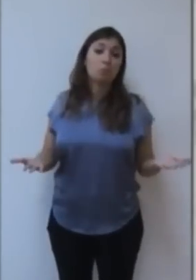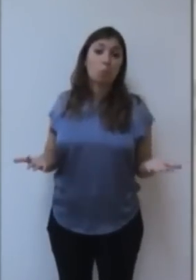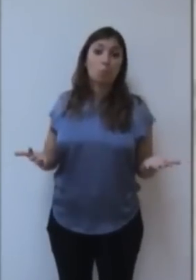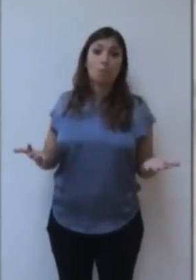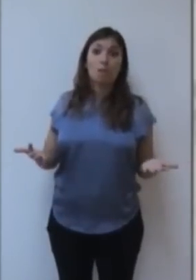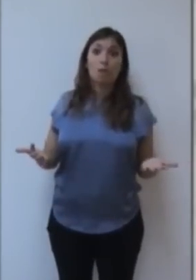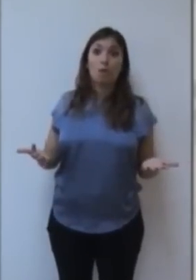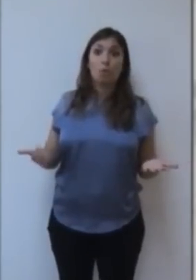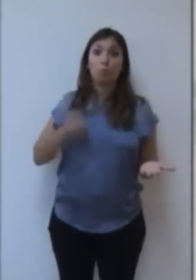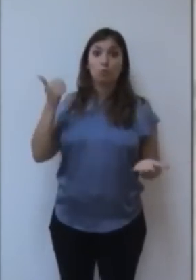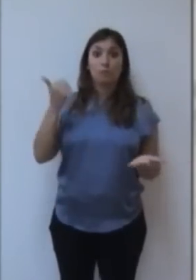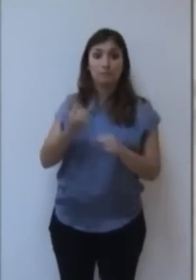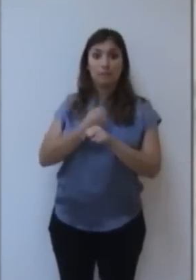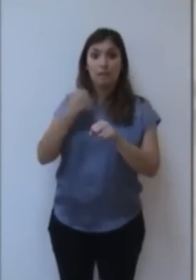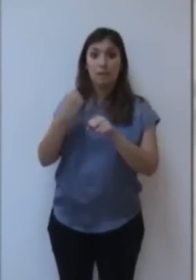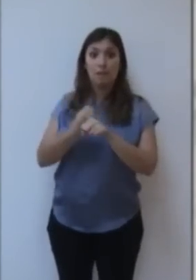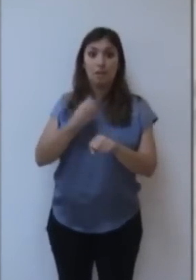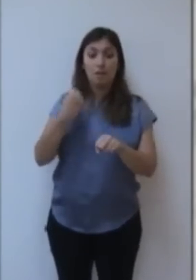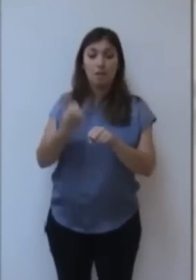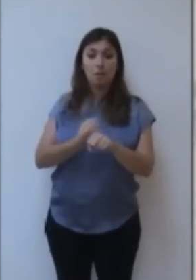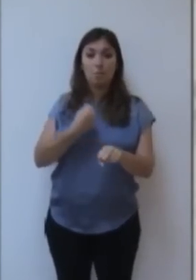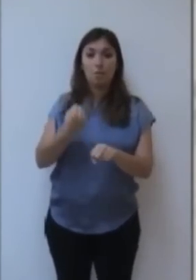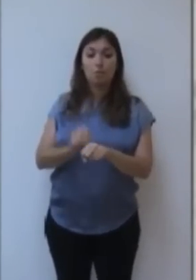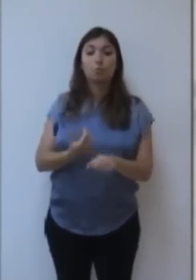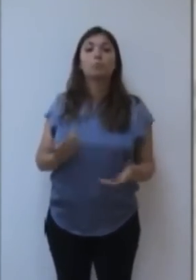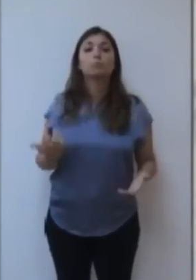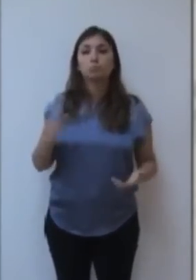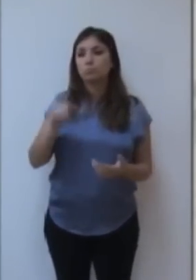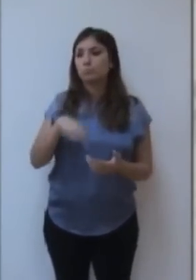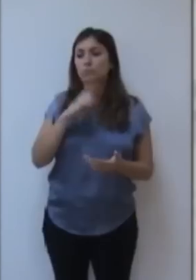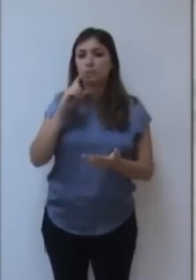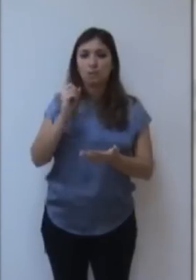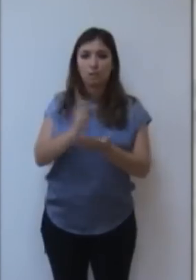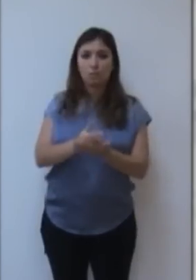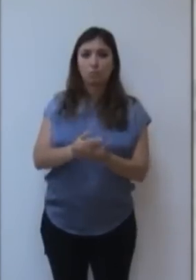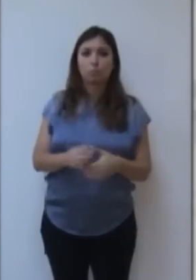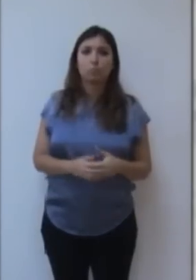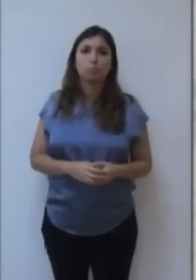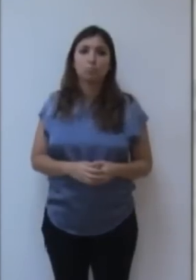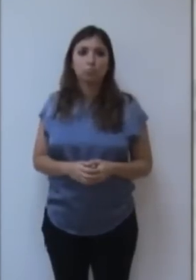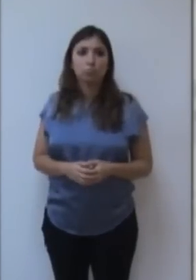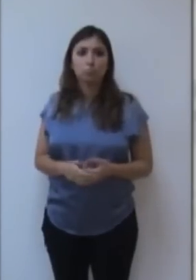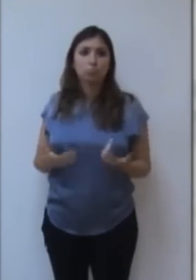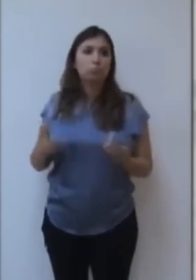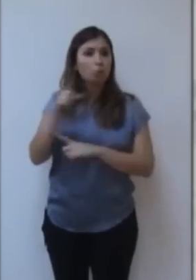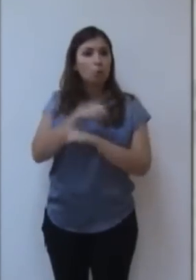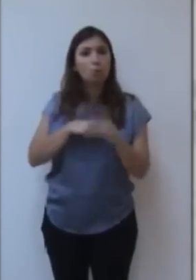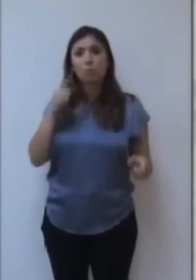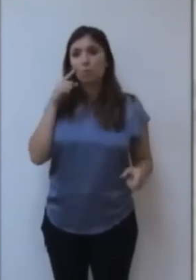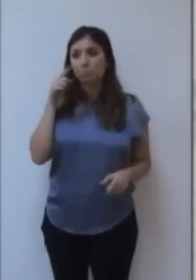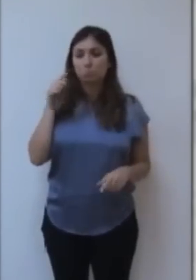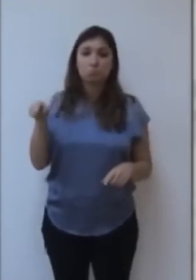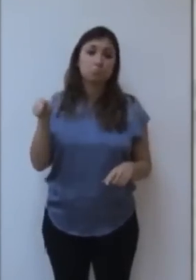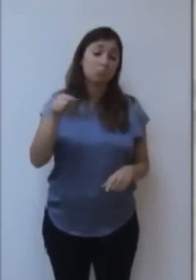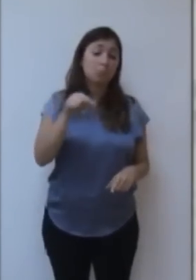oportunidades en el trabajo pues también es un reto que está ahora mismo encima de la mesa. Hay un problema general,